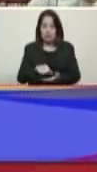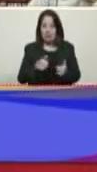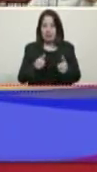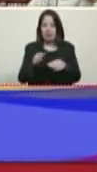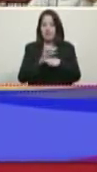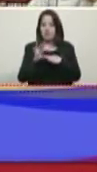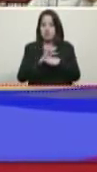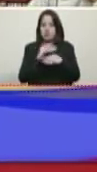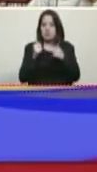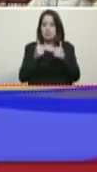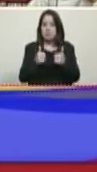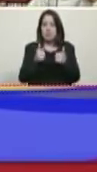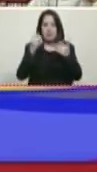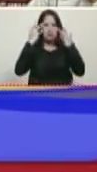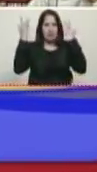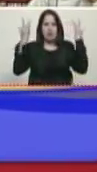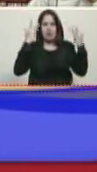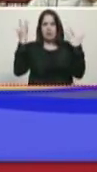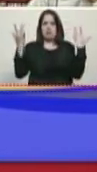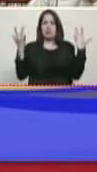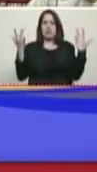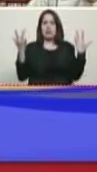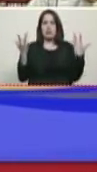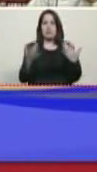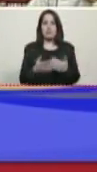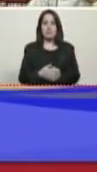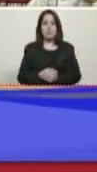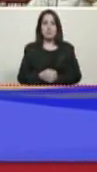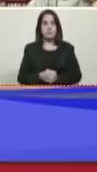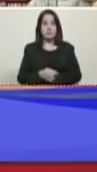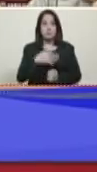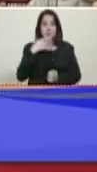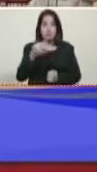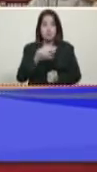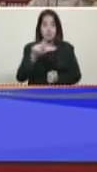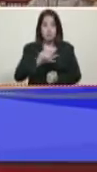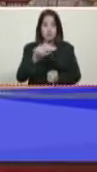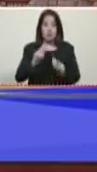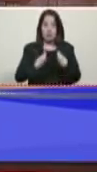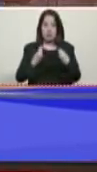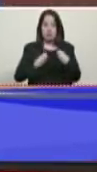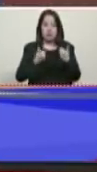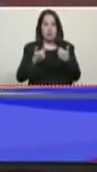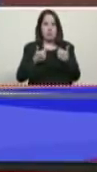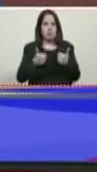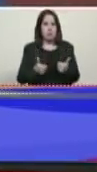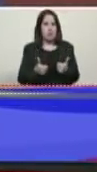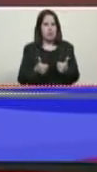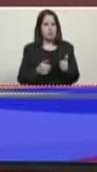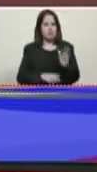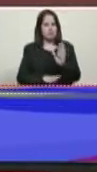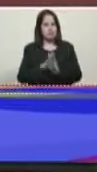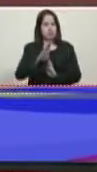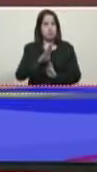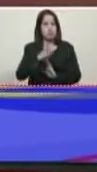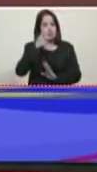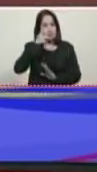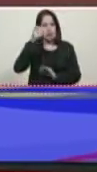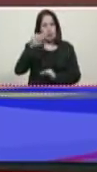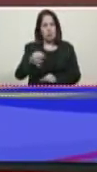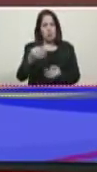ciudades inteligentes verdad del vivir viviendo y estoy seguro que de manera